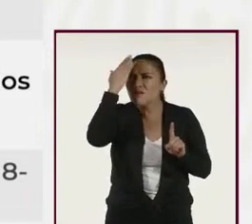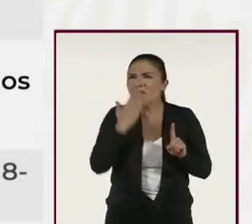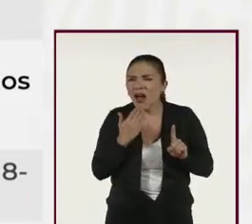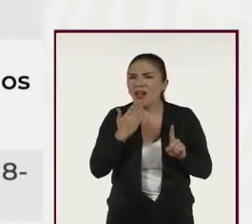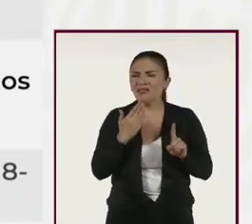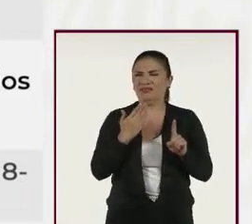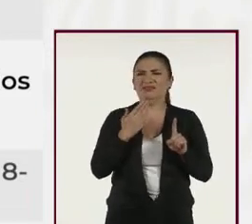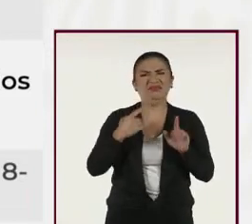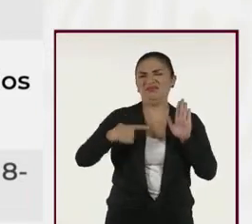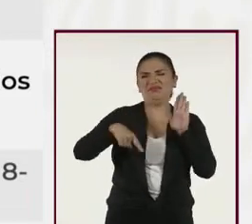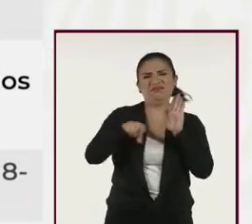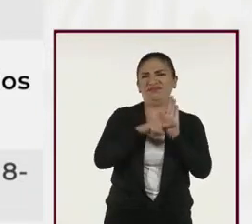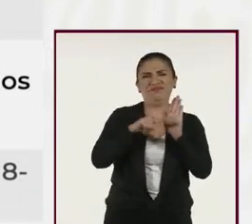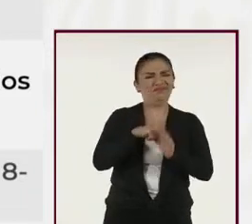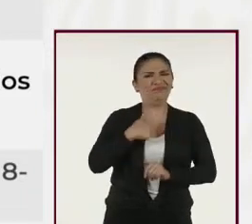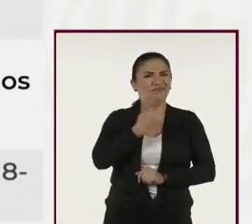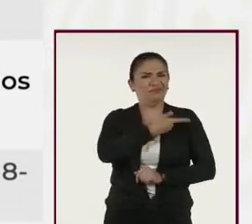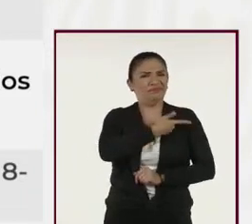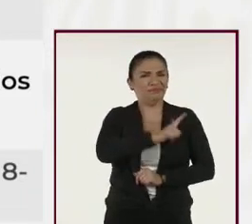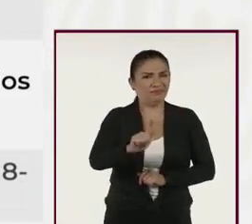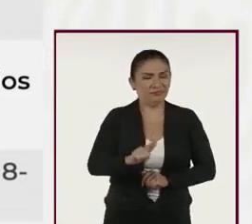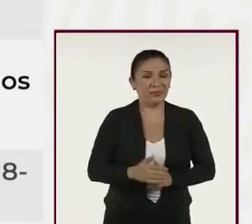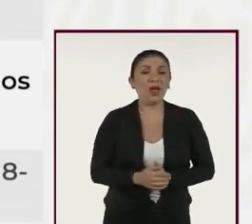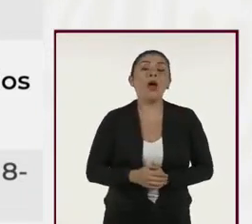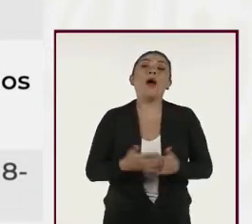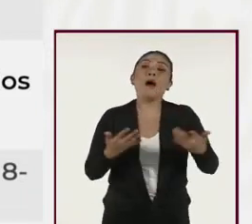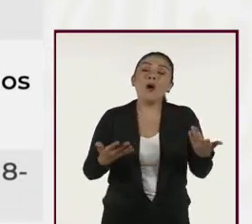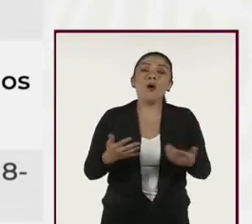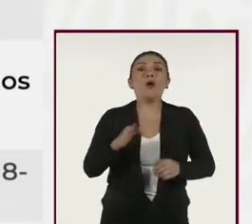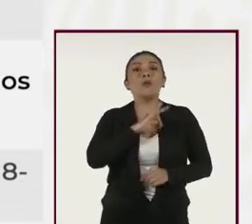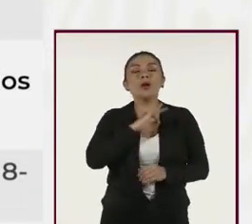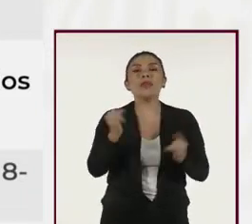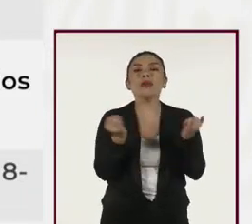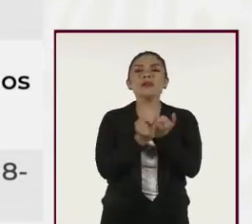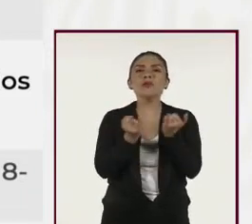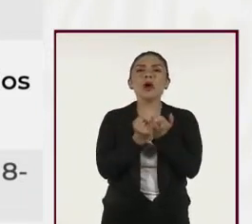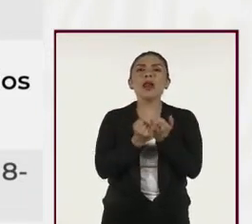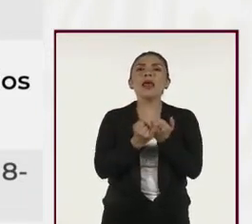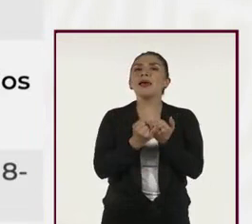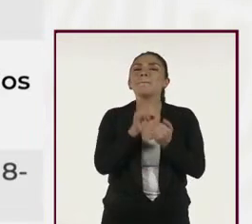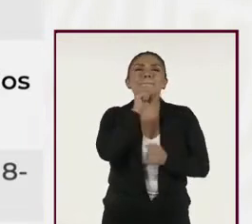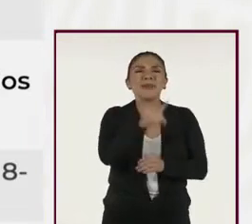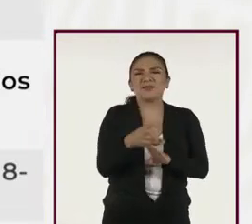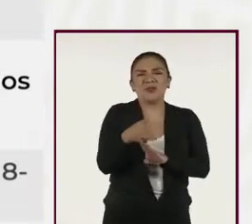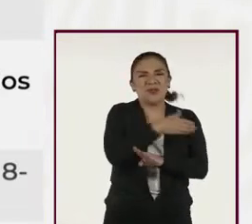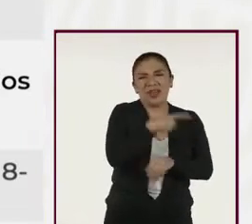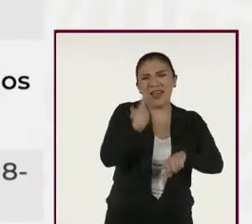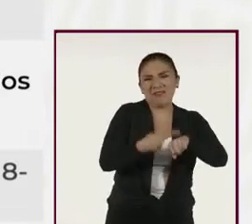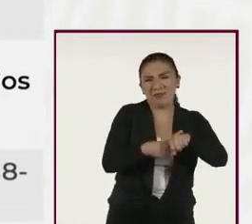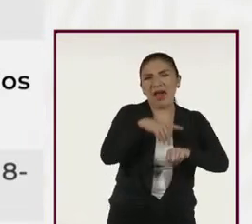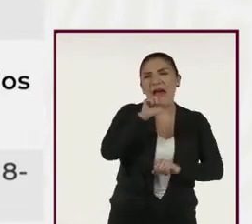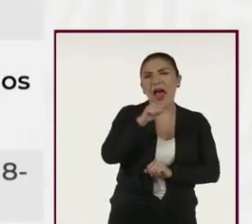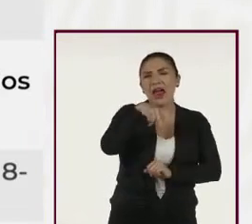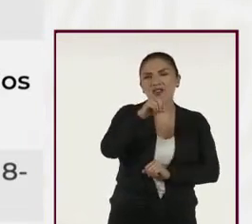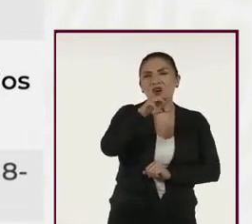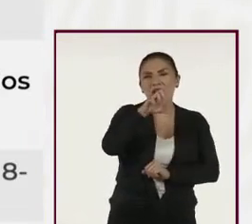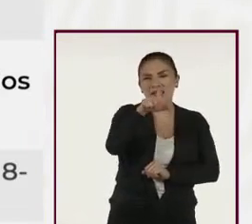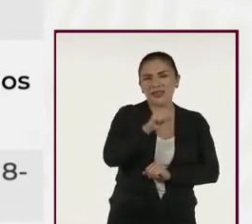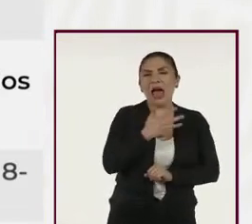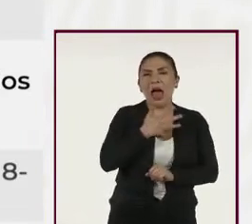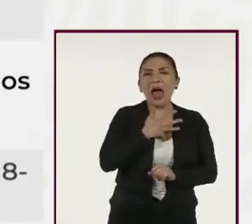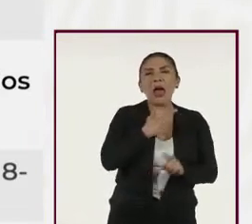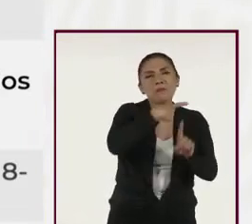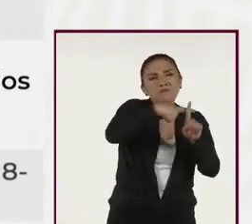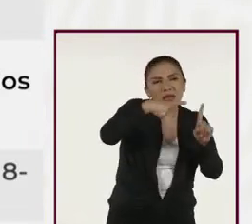manera negativa y podemos estadificarlo al igual que la anorexia en leve, moderado, grave o extremo